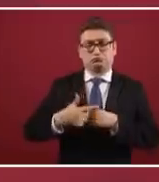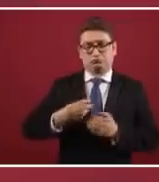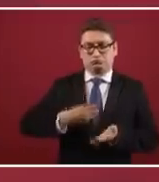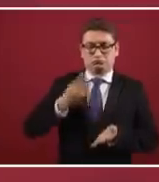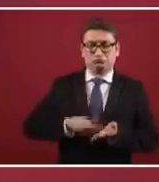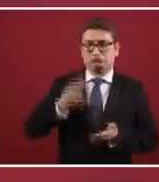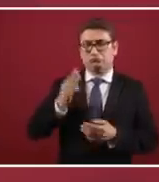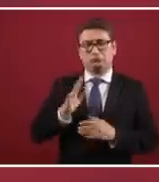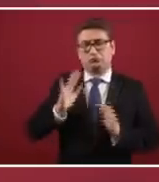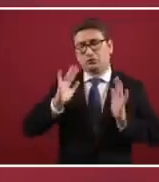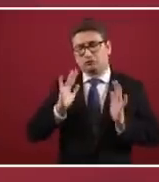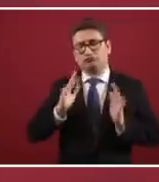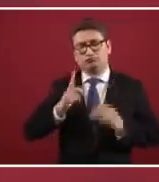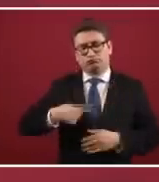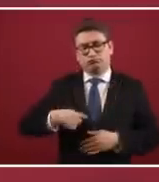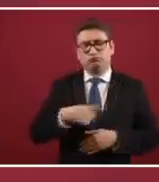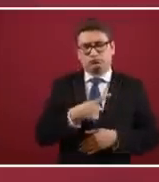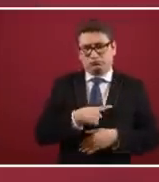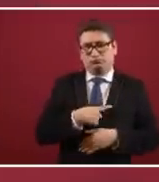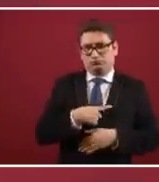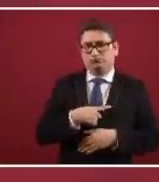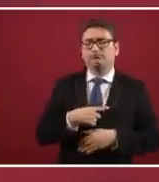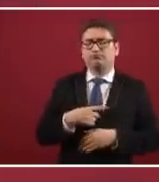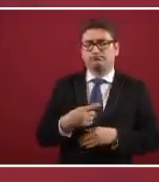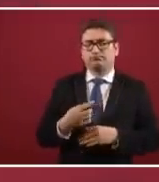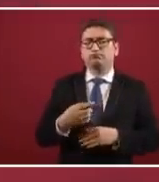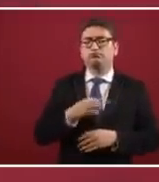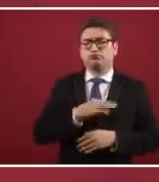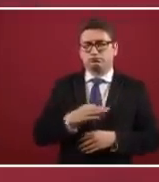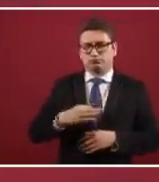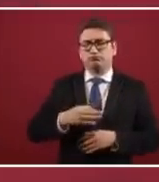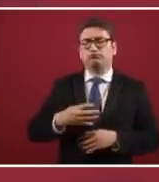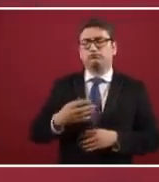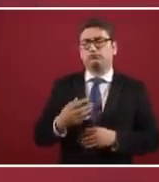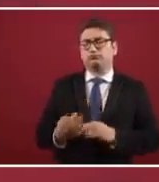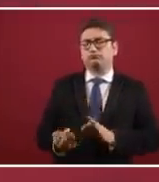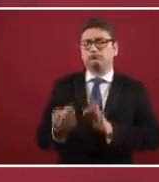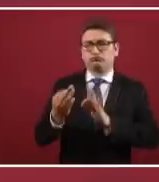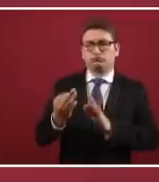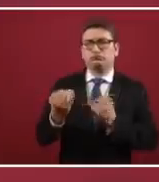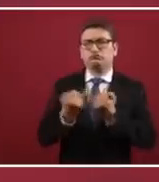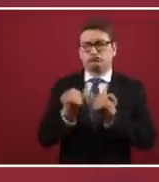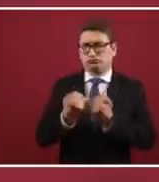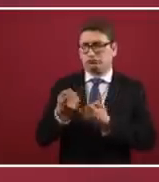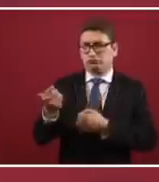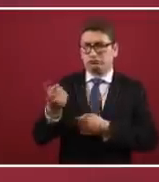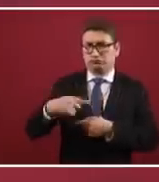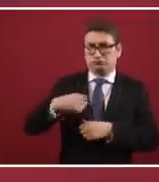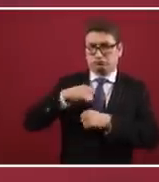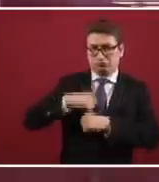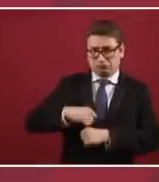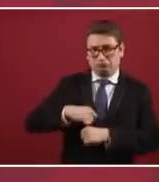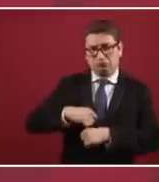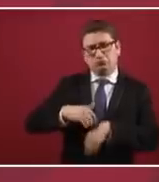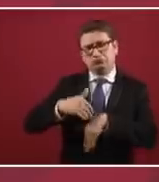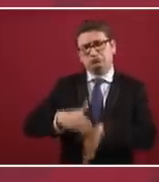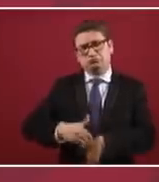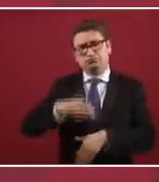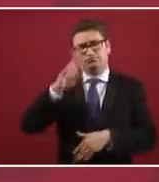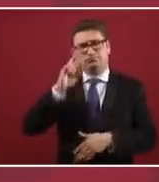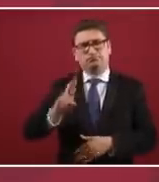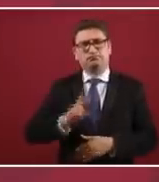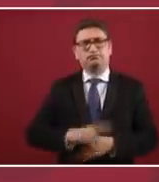nosotros vamos a defendernos y acatar lo que la autoridad